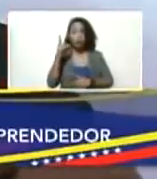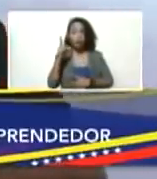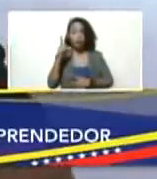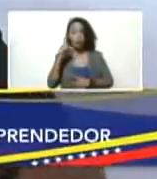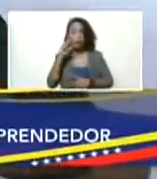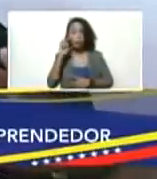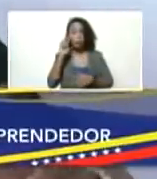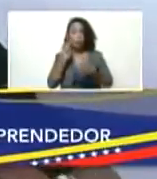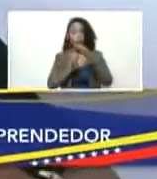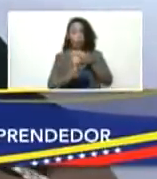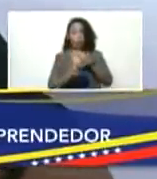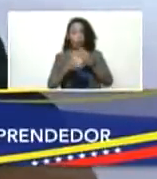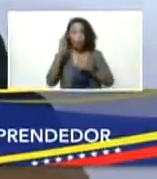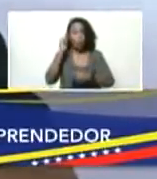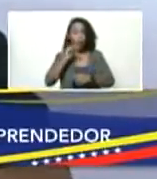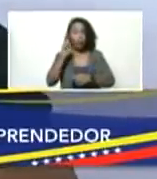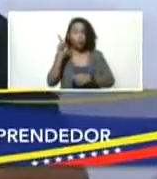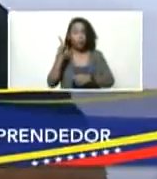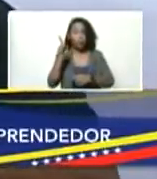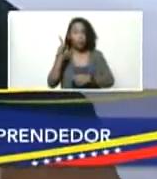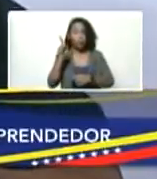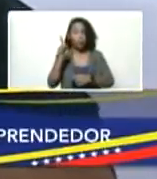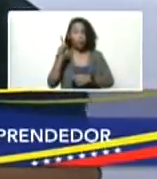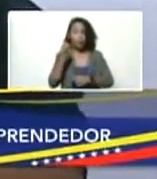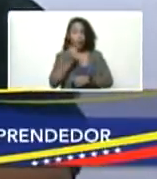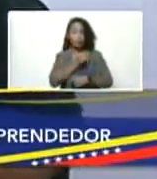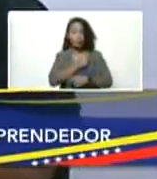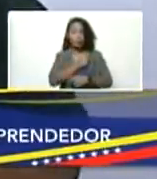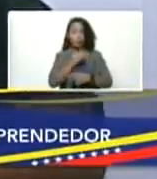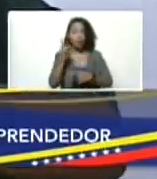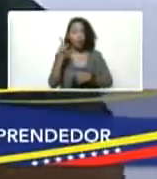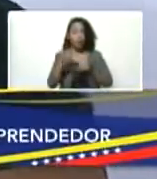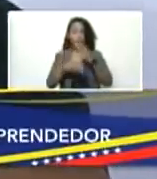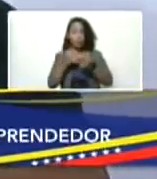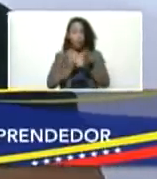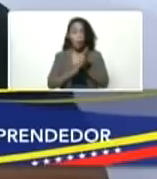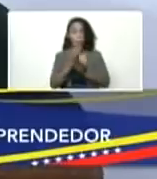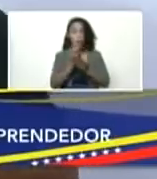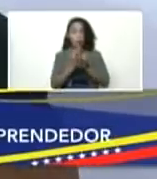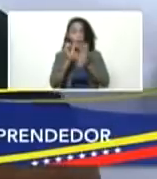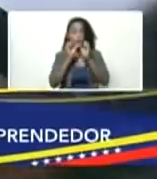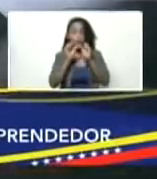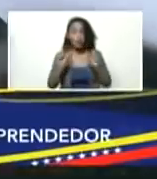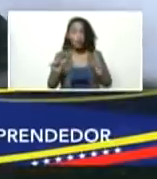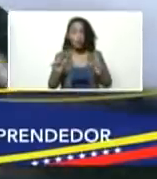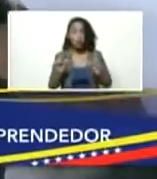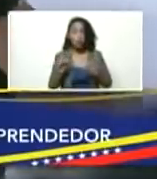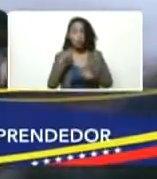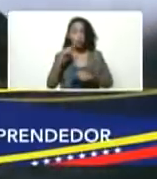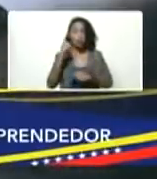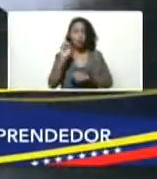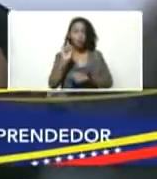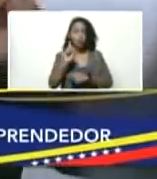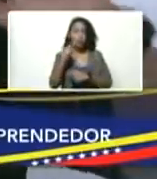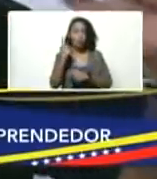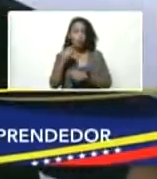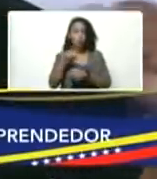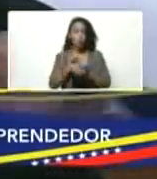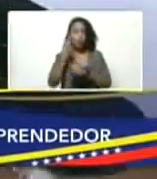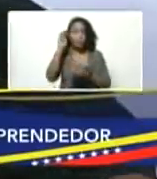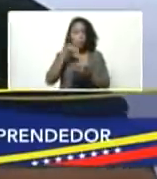Mirador Bolívar, en el Parque Bolívar de la Carlota, estamos haciendo un emprendimiento fijo, no solamente emprendedores de